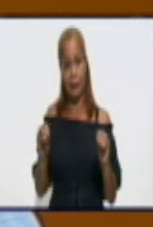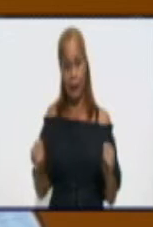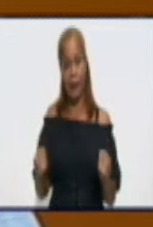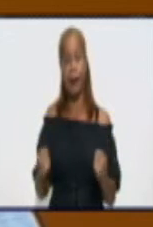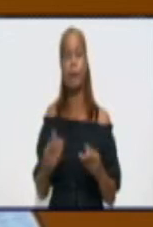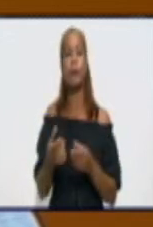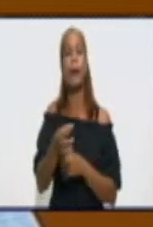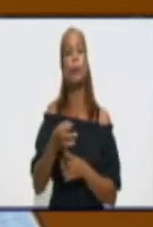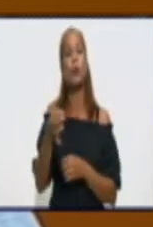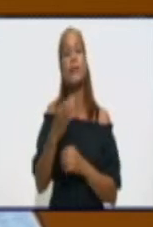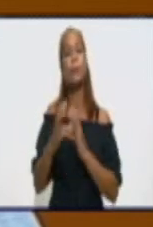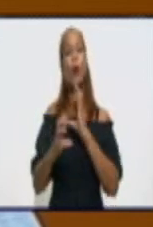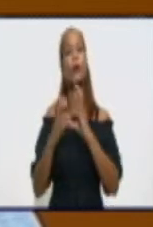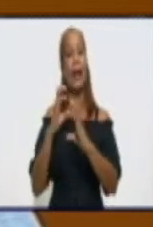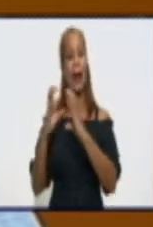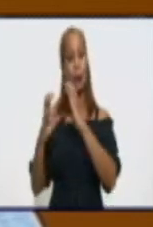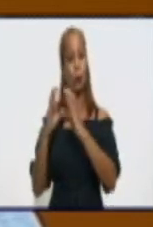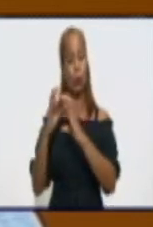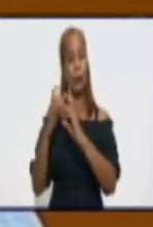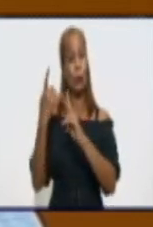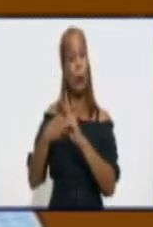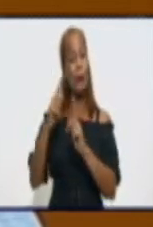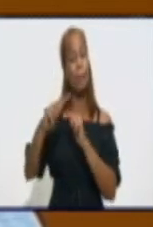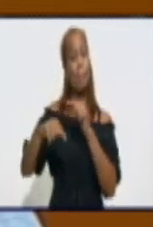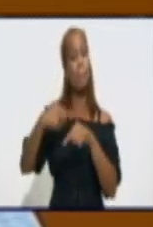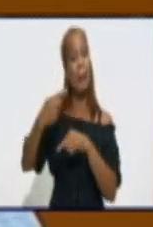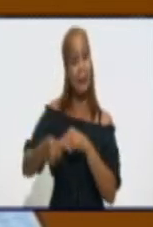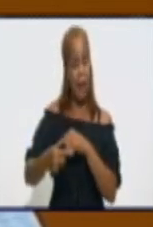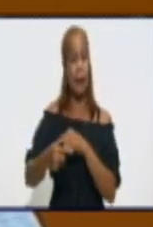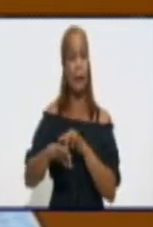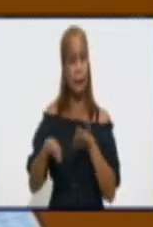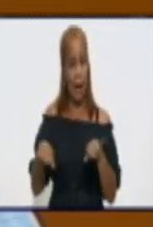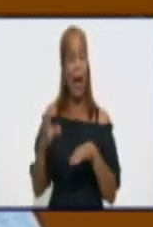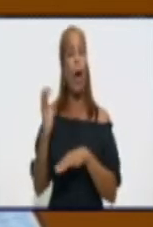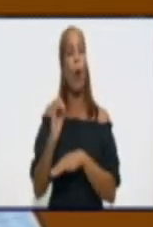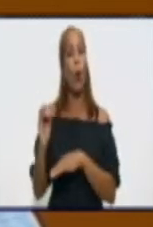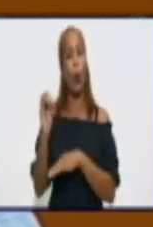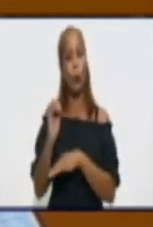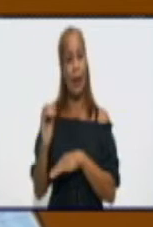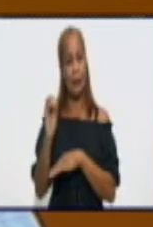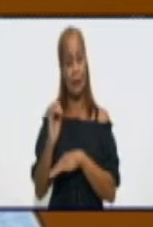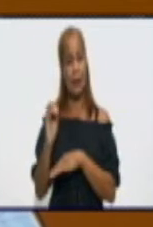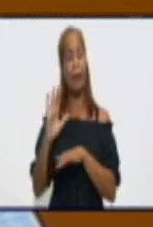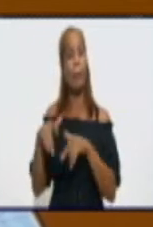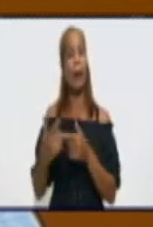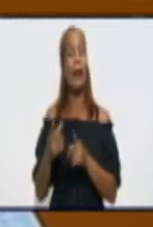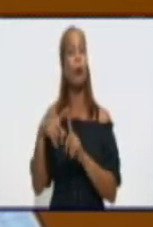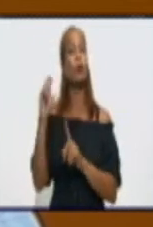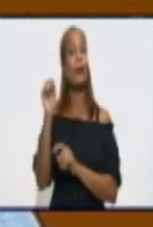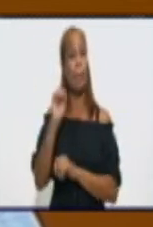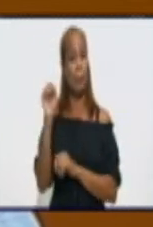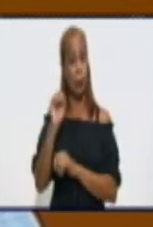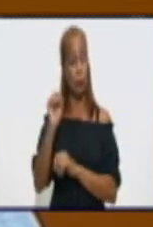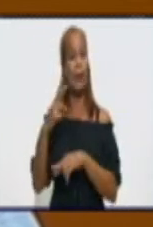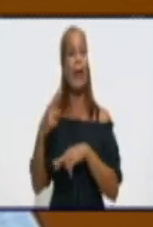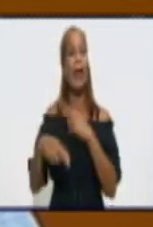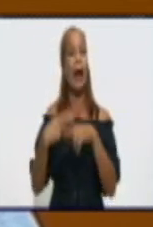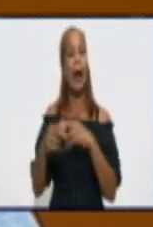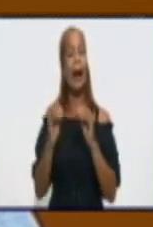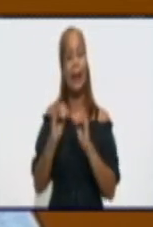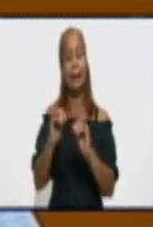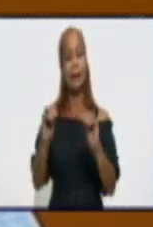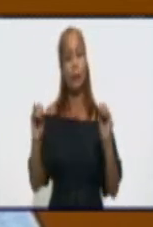municipio de Cauto Cristo. Y mañana está organizada ya la logística para que un vehículo haga la distribución al resto de los municipios